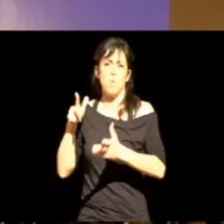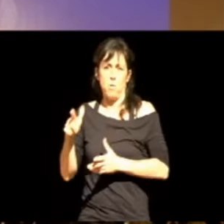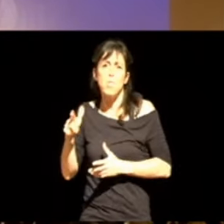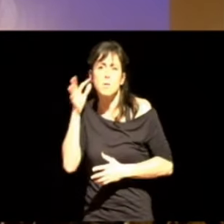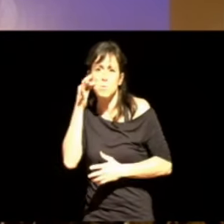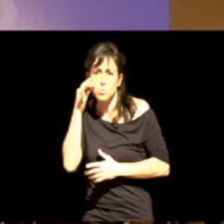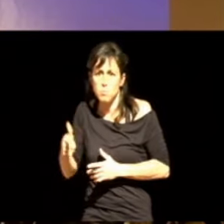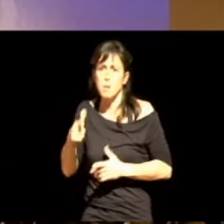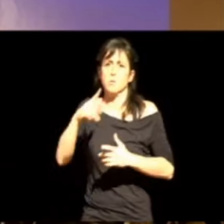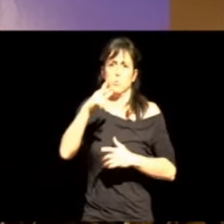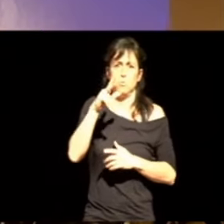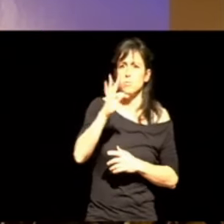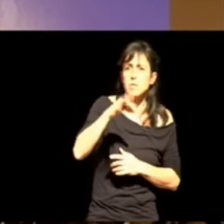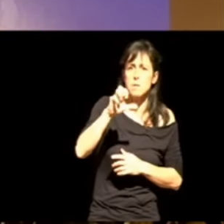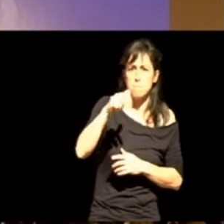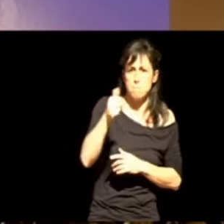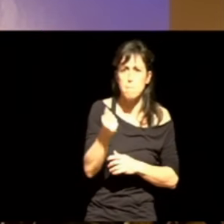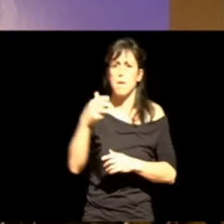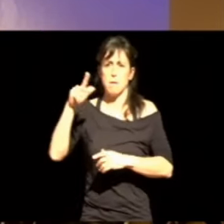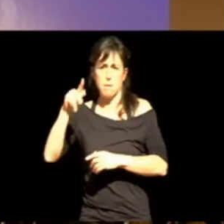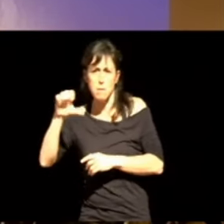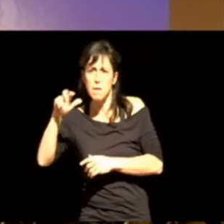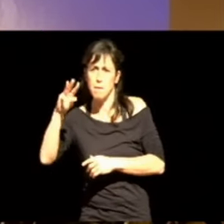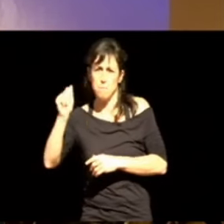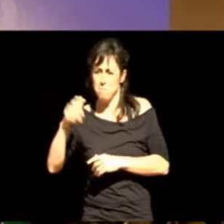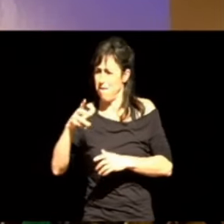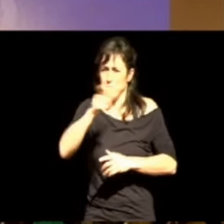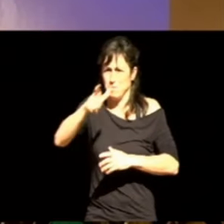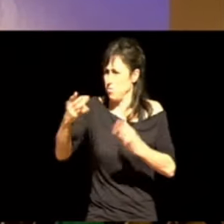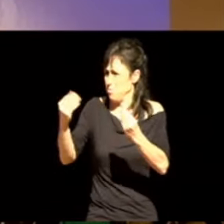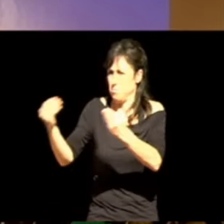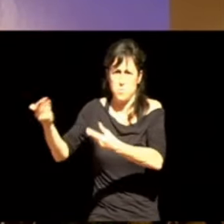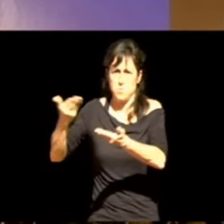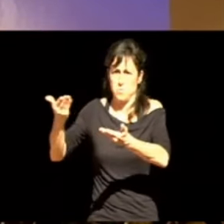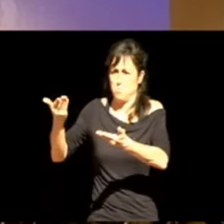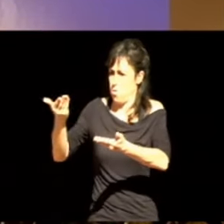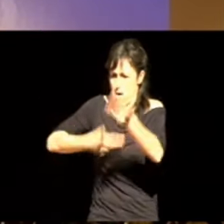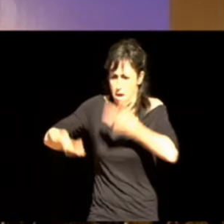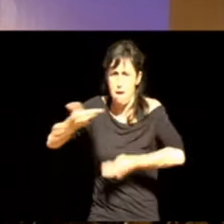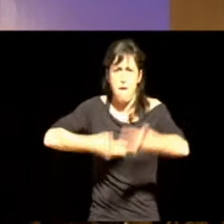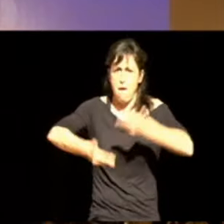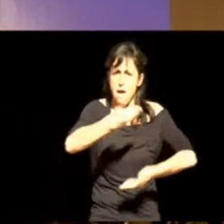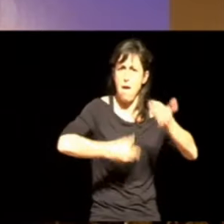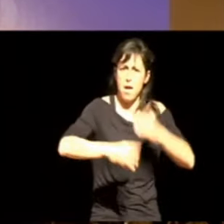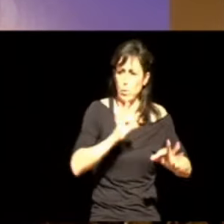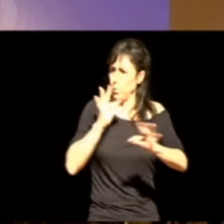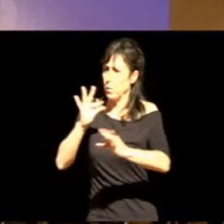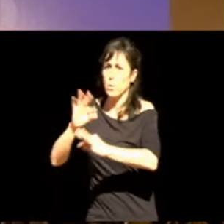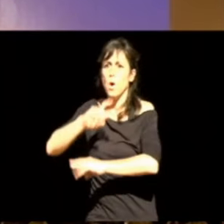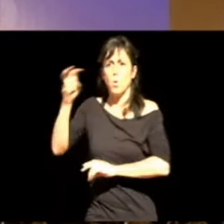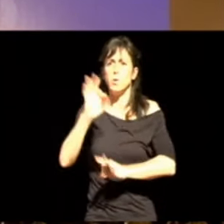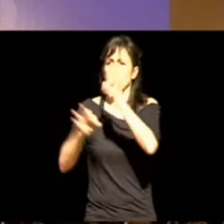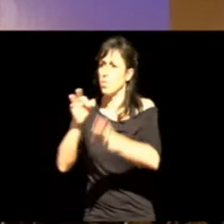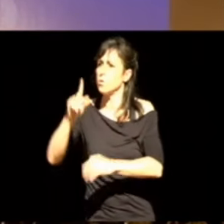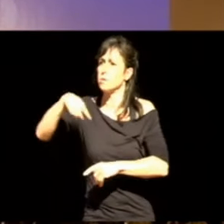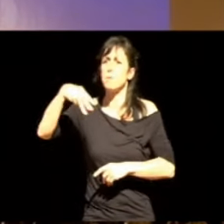por favor, a toda la gente de Convives, que tanto nos ayudó y que nos retroalimentamos, pero sobre todo otras organizaciones, Mireia, que está